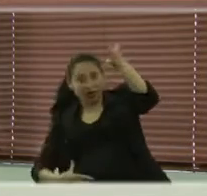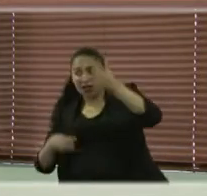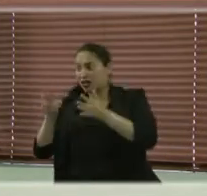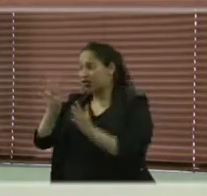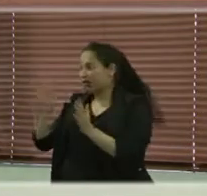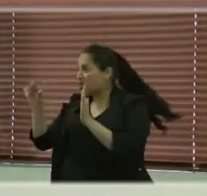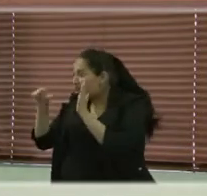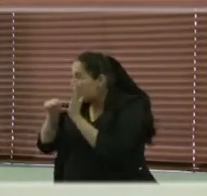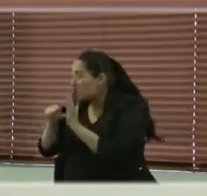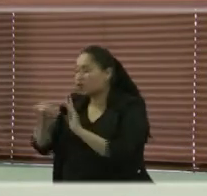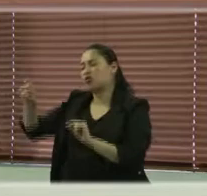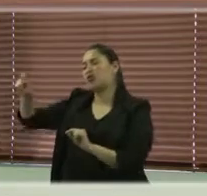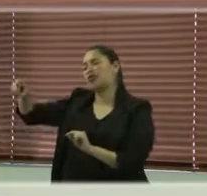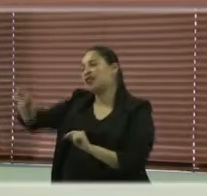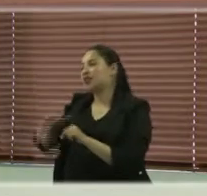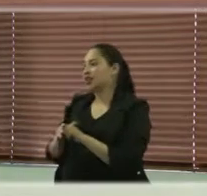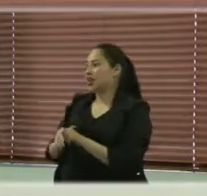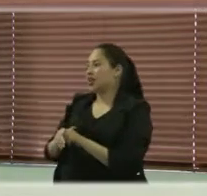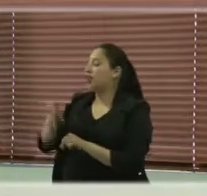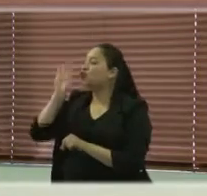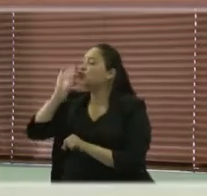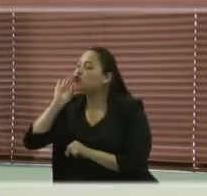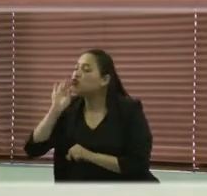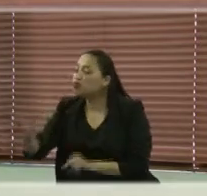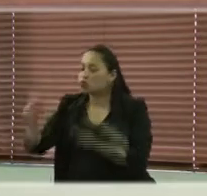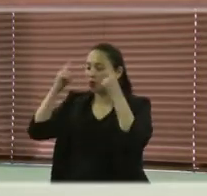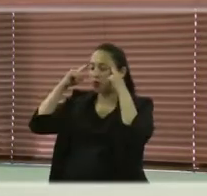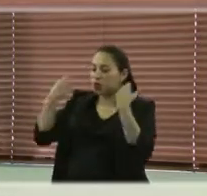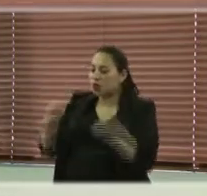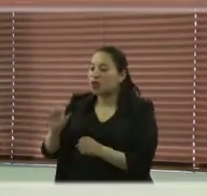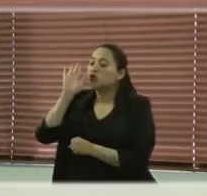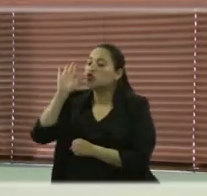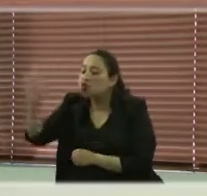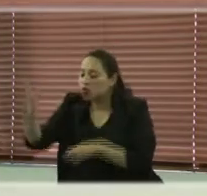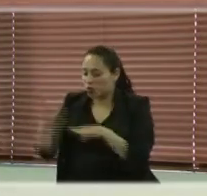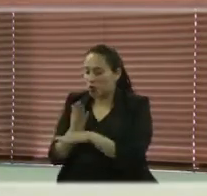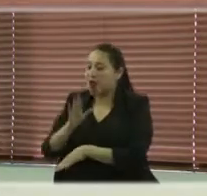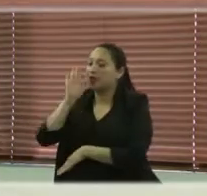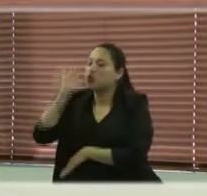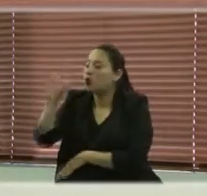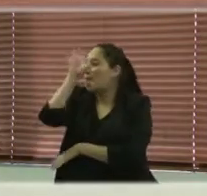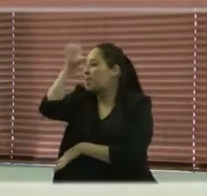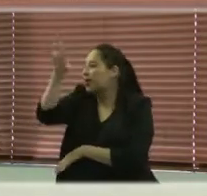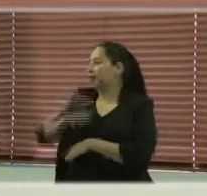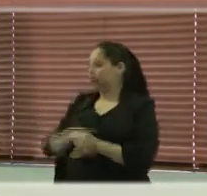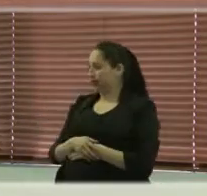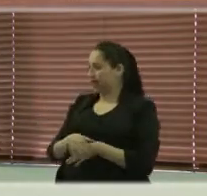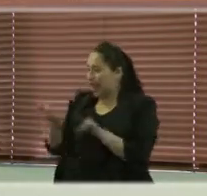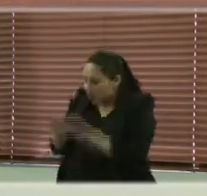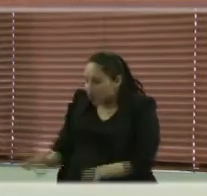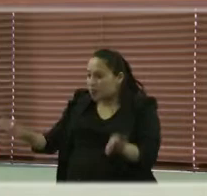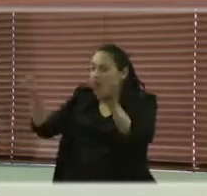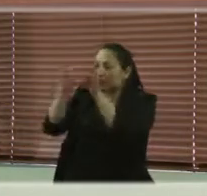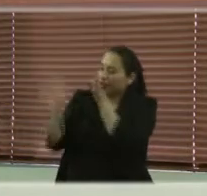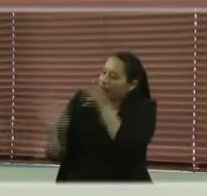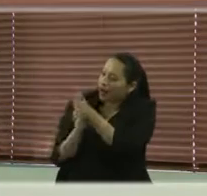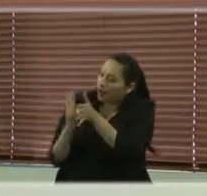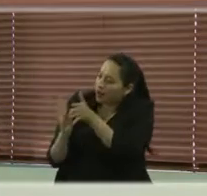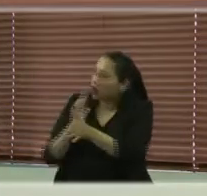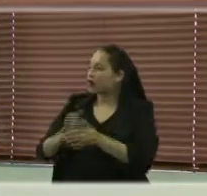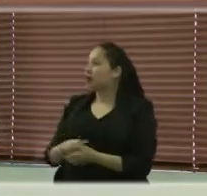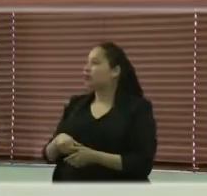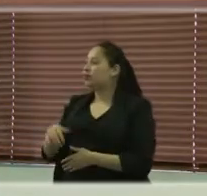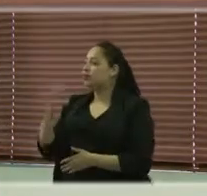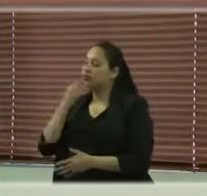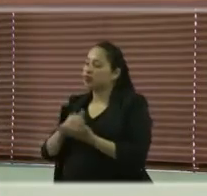necesario escribir algo sobre los treinta y tres artículos sino que aquí Lo importante es escribir sobre lo que a las organizaciones más